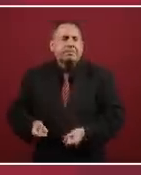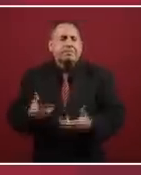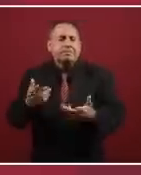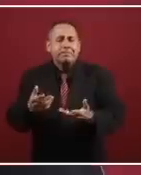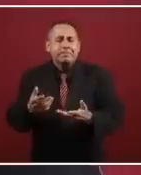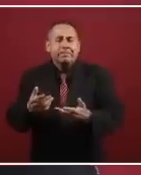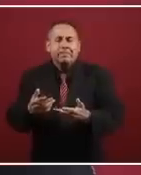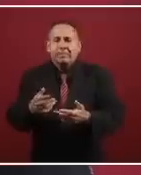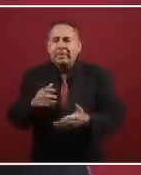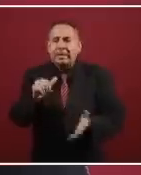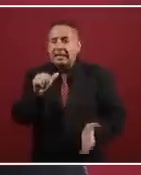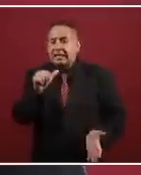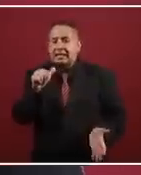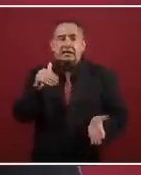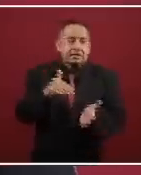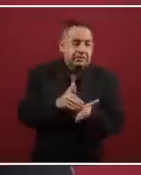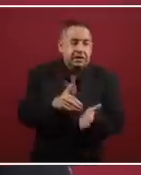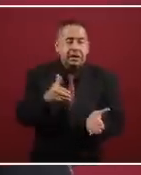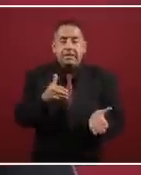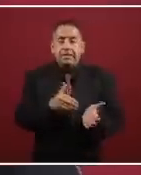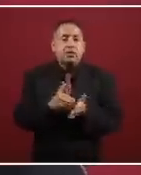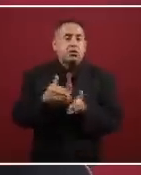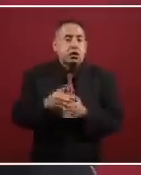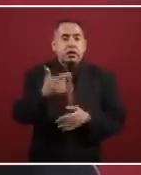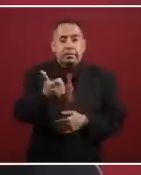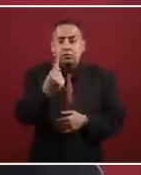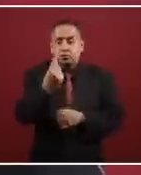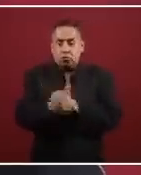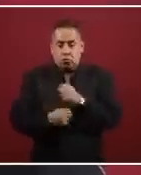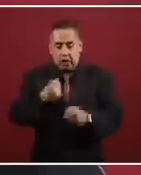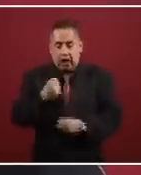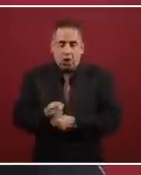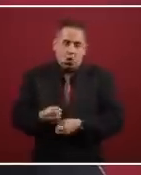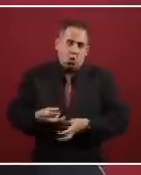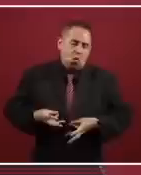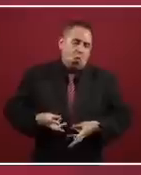hasta 6,000 millones de pesos al año.